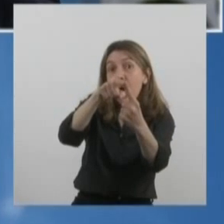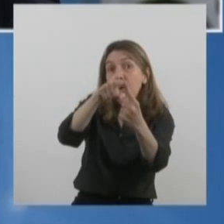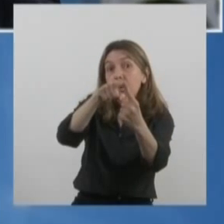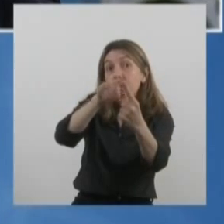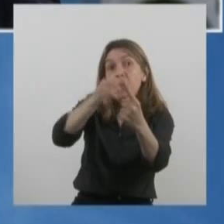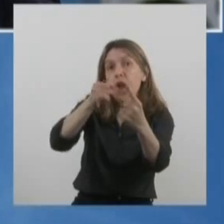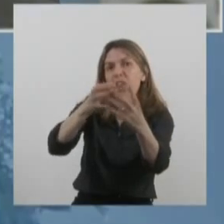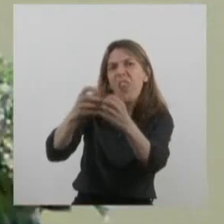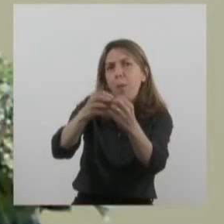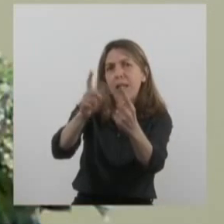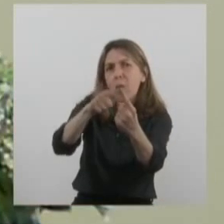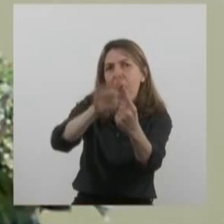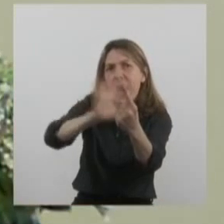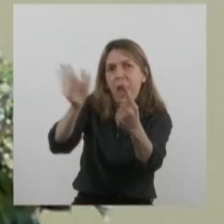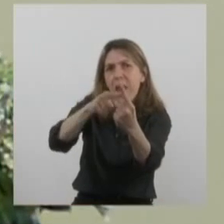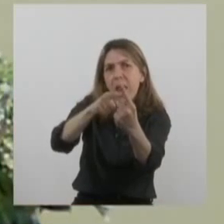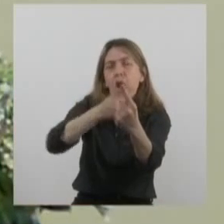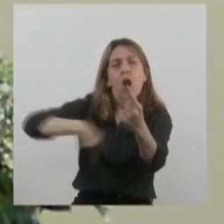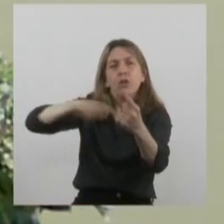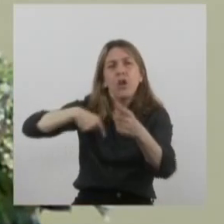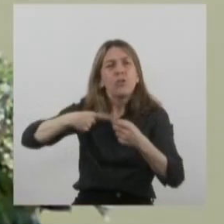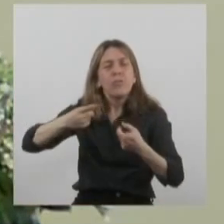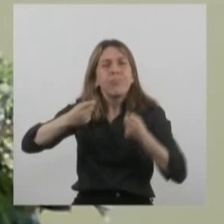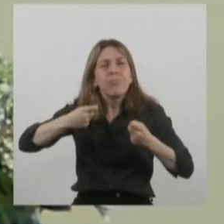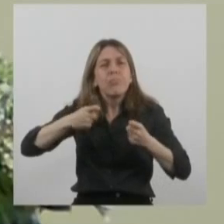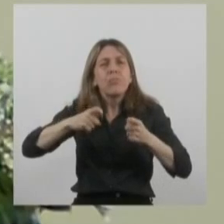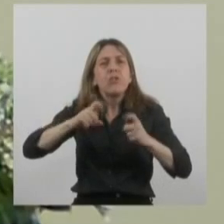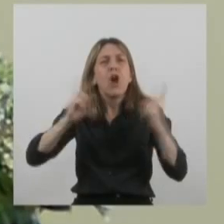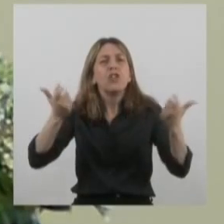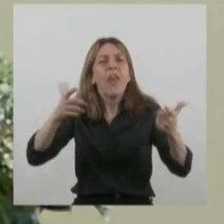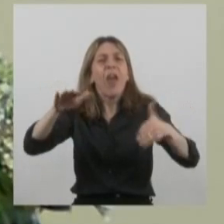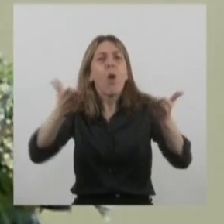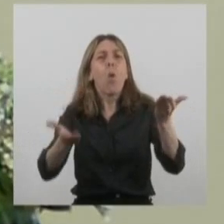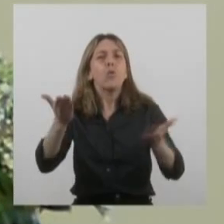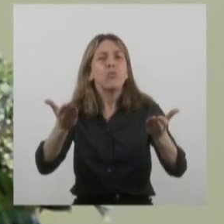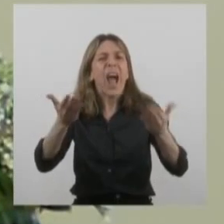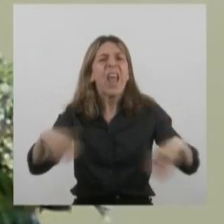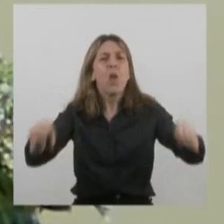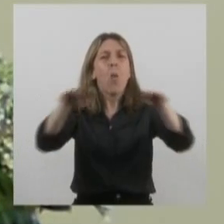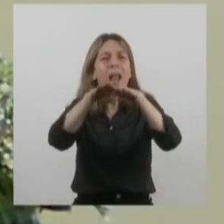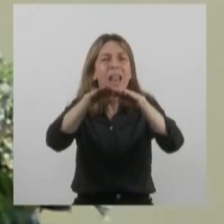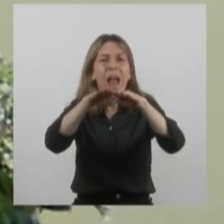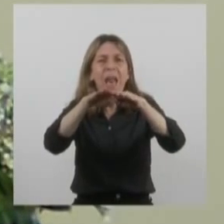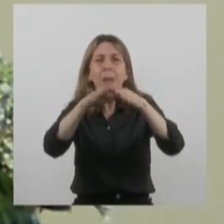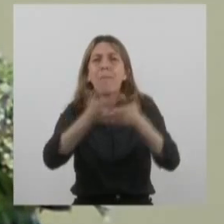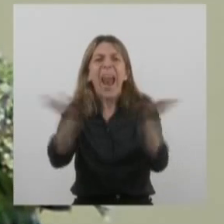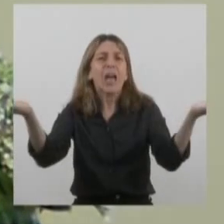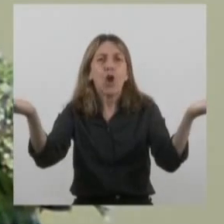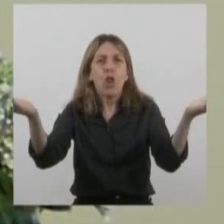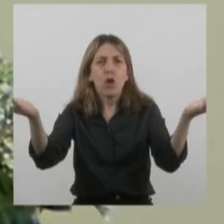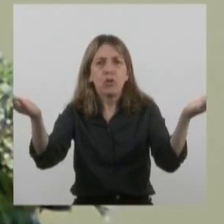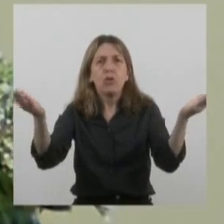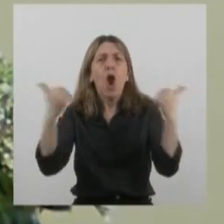discusión. Nosotros necesitamos construir una sociedad más justa, más igualitaria, más equilibrada. que